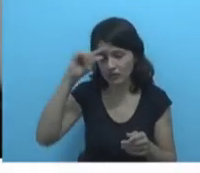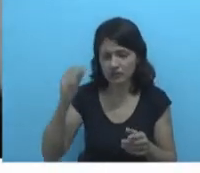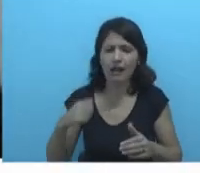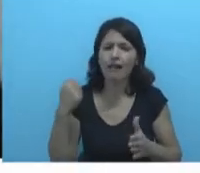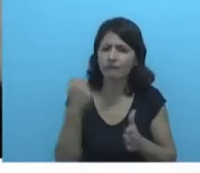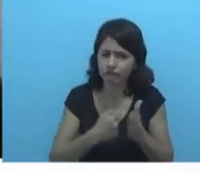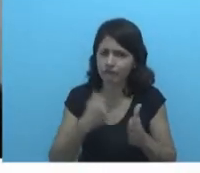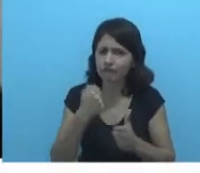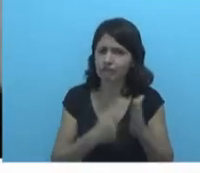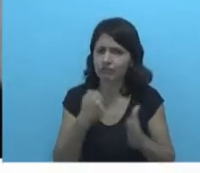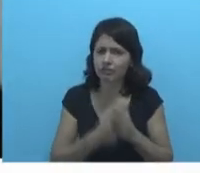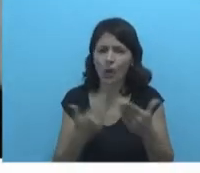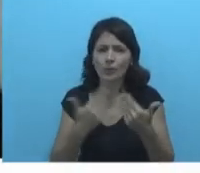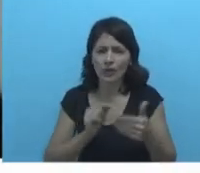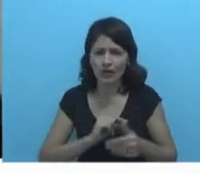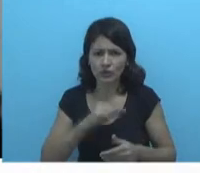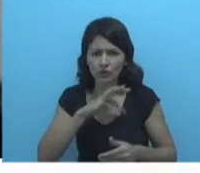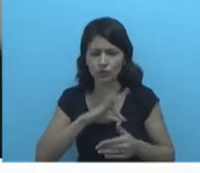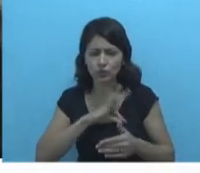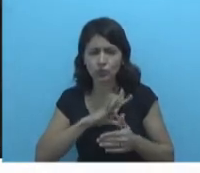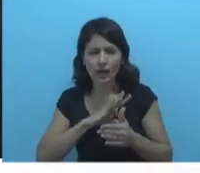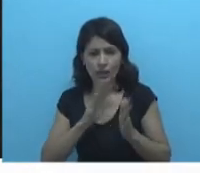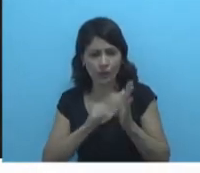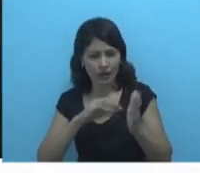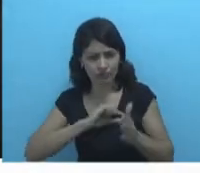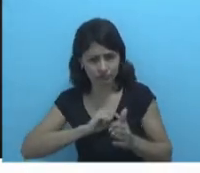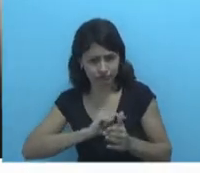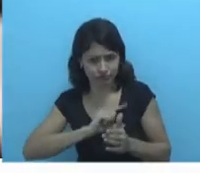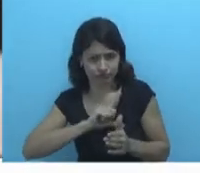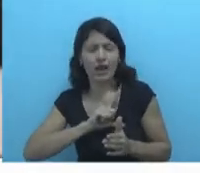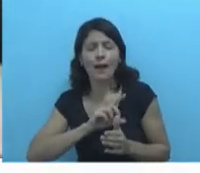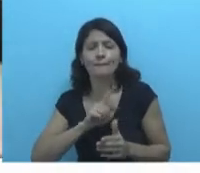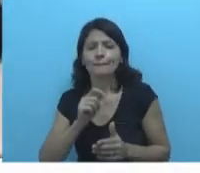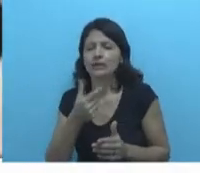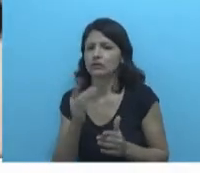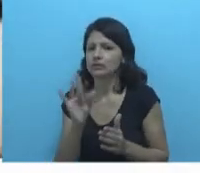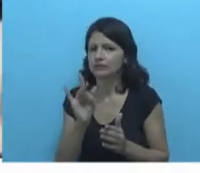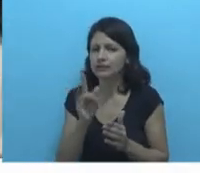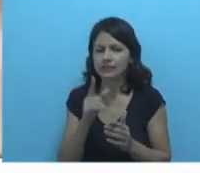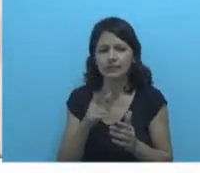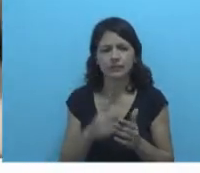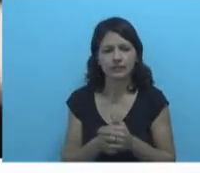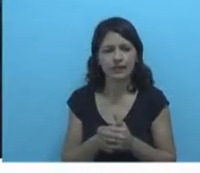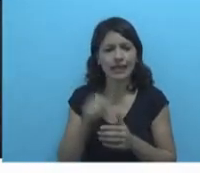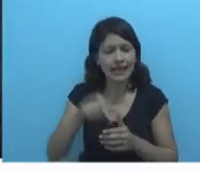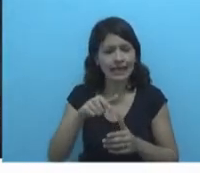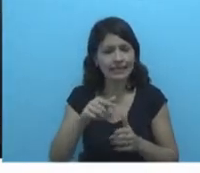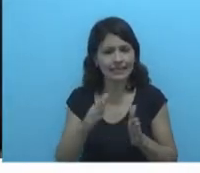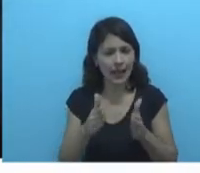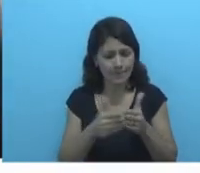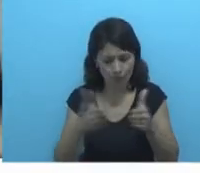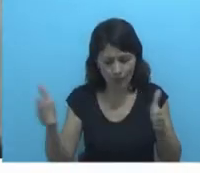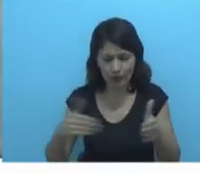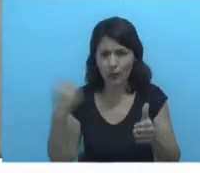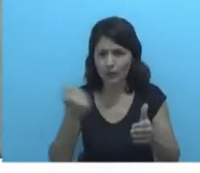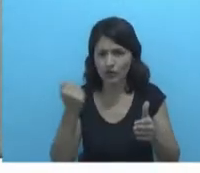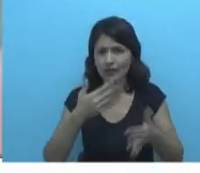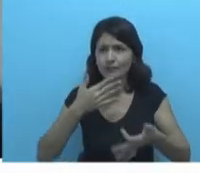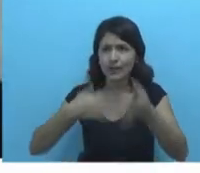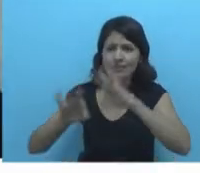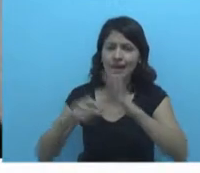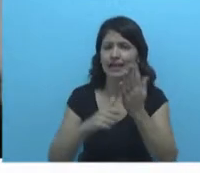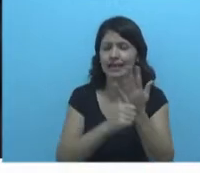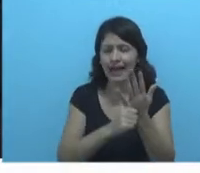900.000 toneladas. Es que es el momento más importante de la historia de las exportaciones.